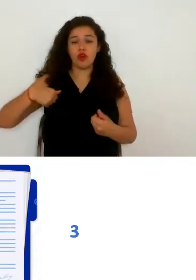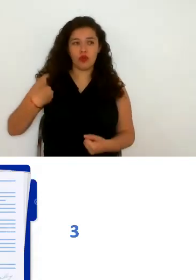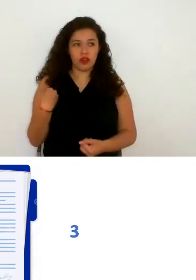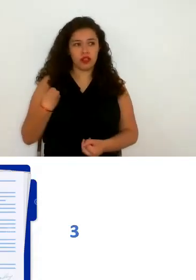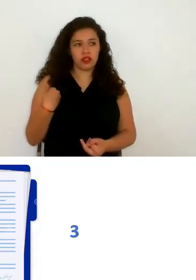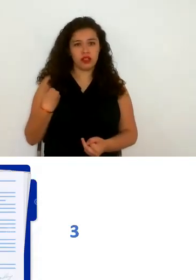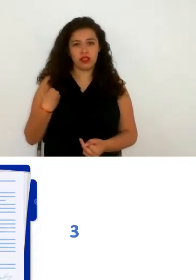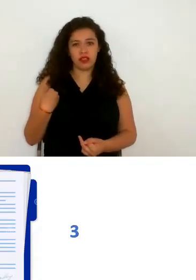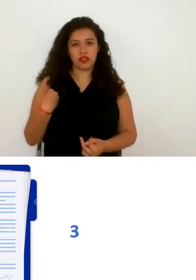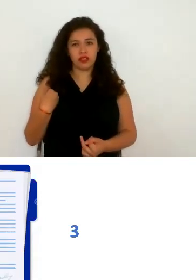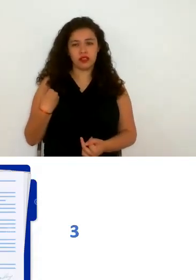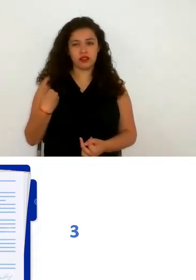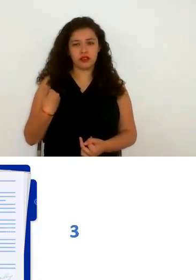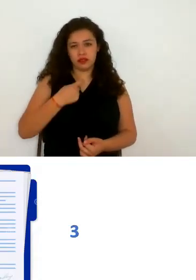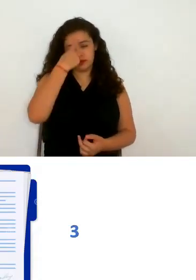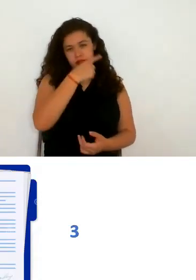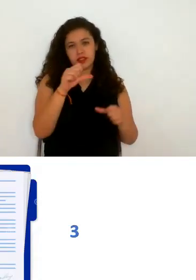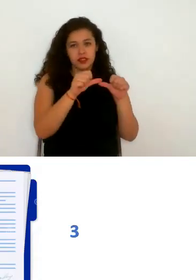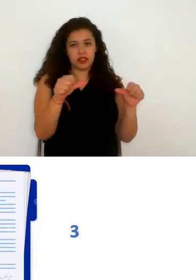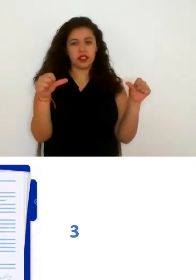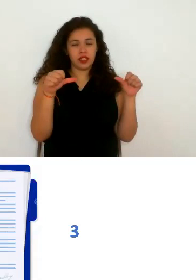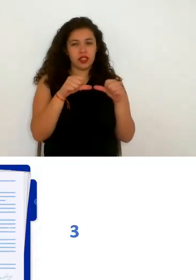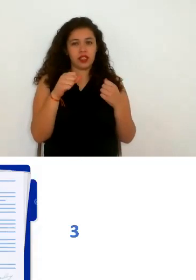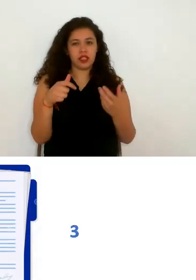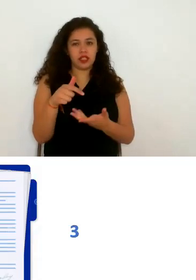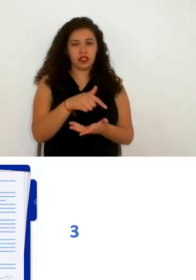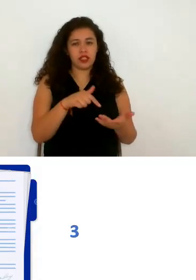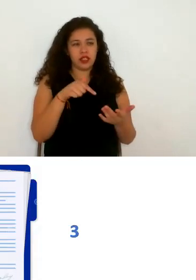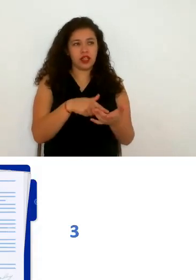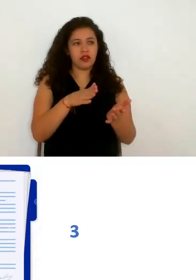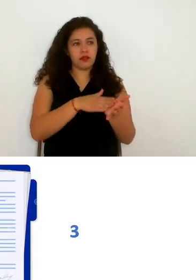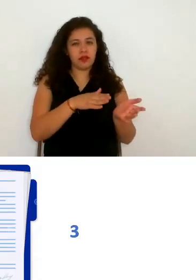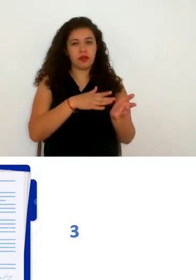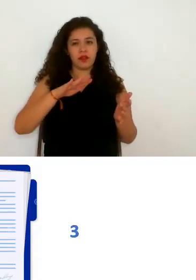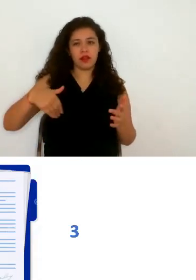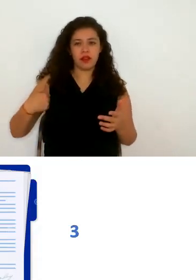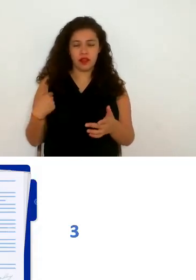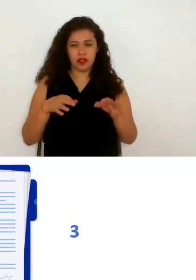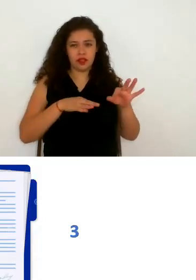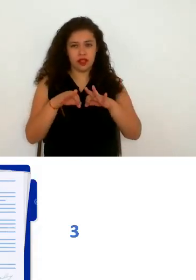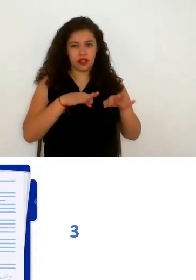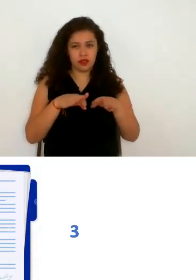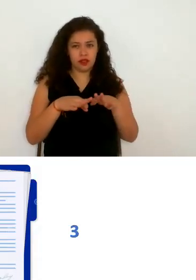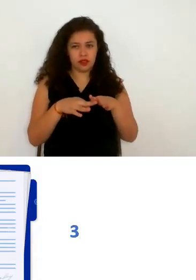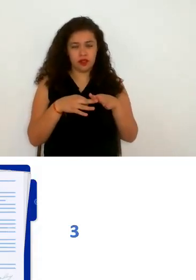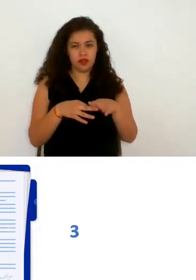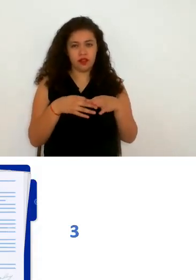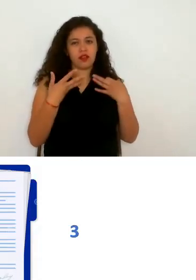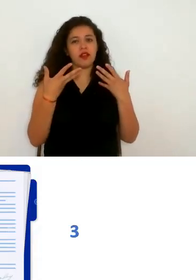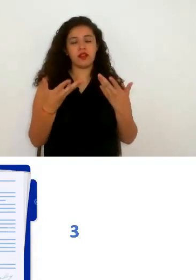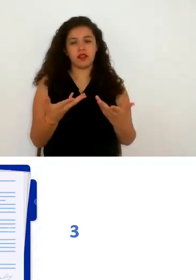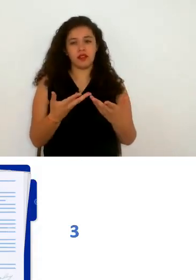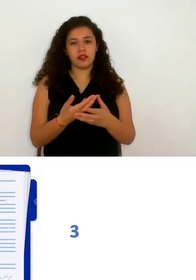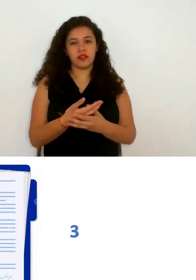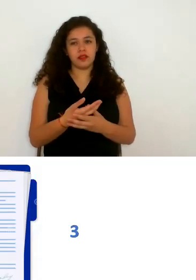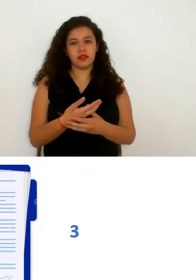para que esa área centralizada resguarde el total de los expedientes laborales y también